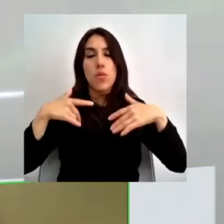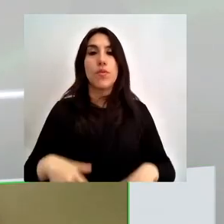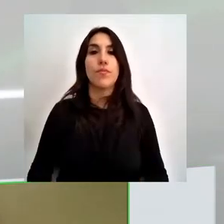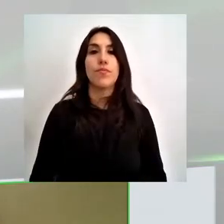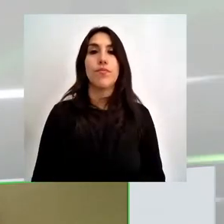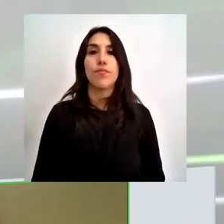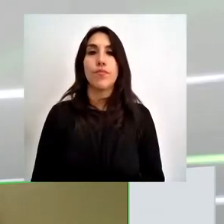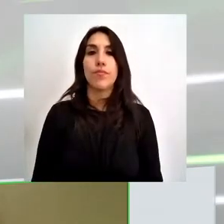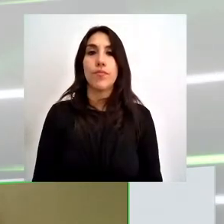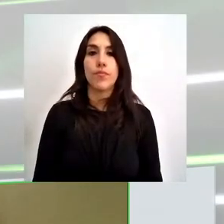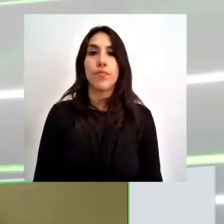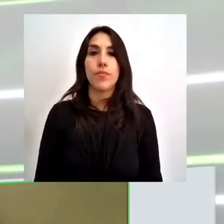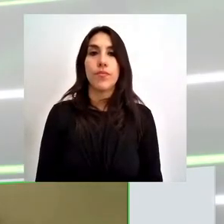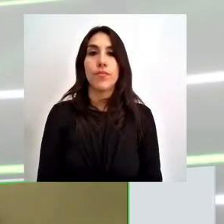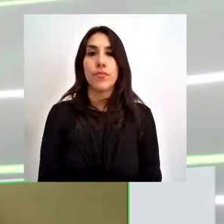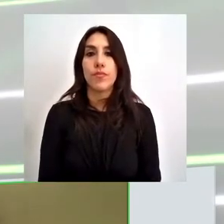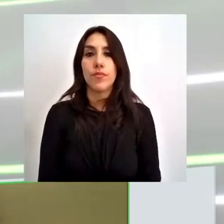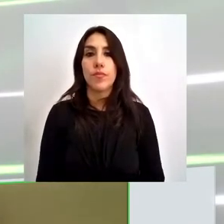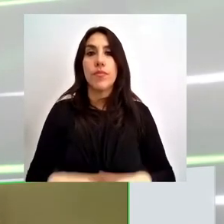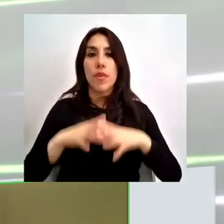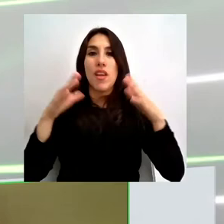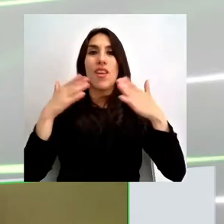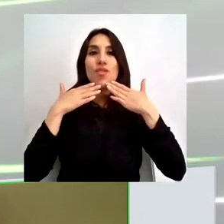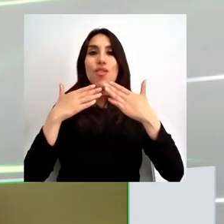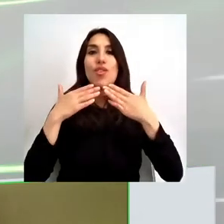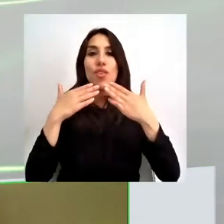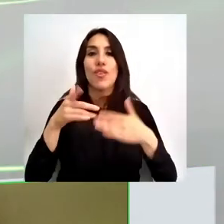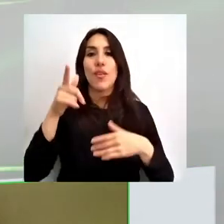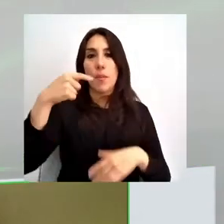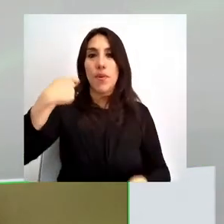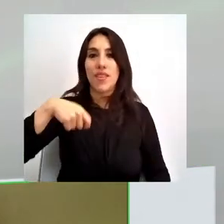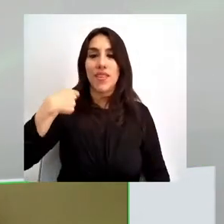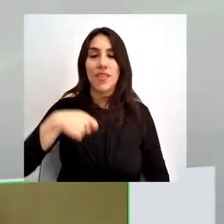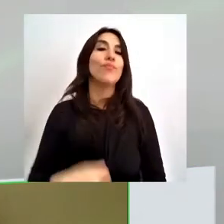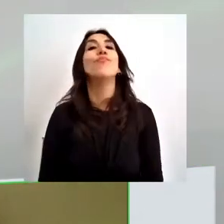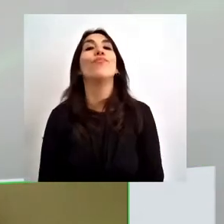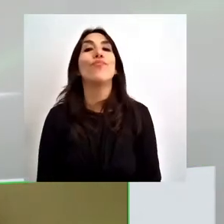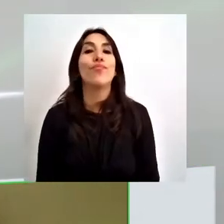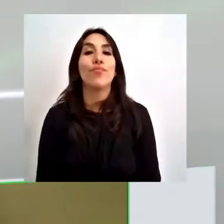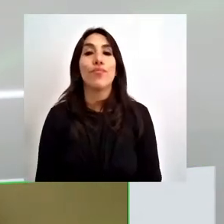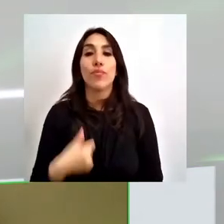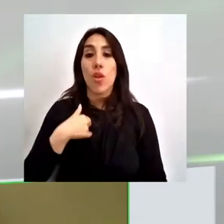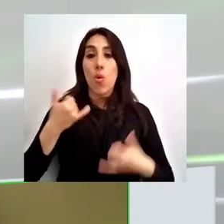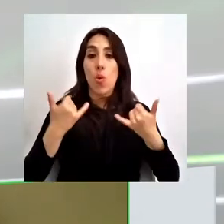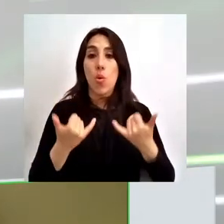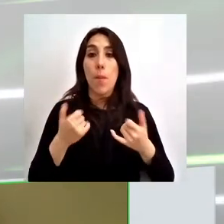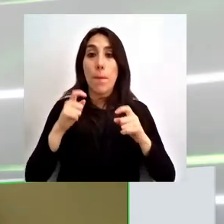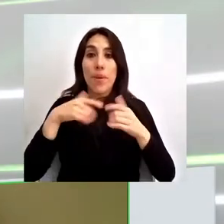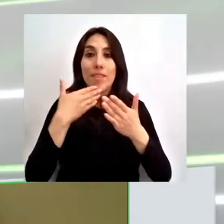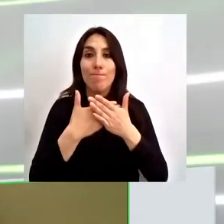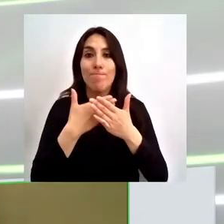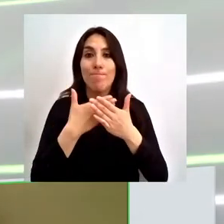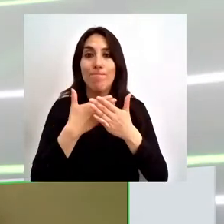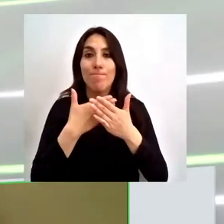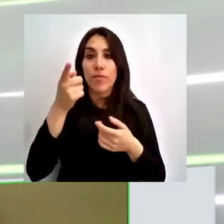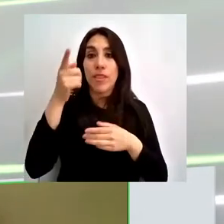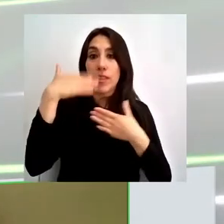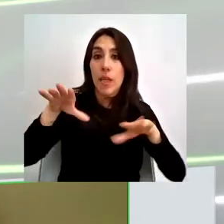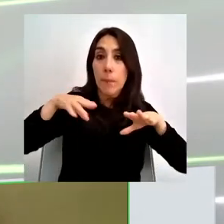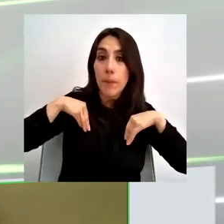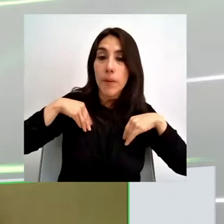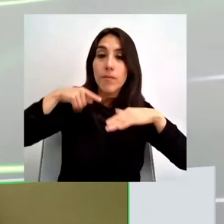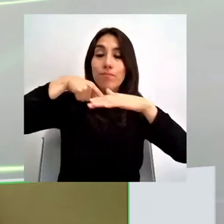muchas gracias senador aprovechó de aceptar su propuesta para el 2023 y